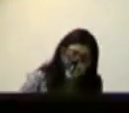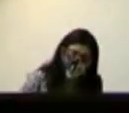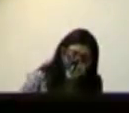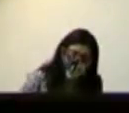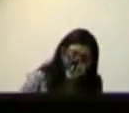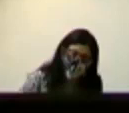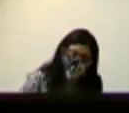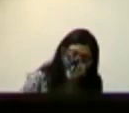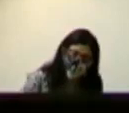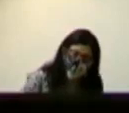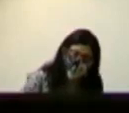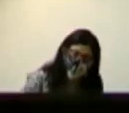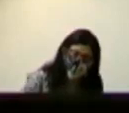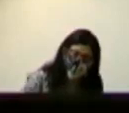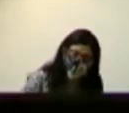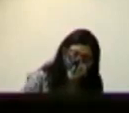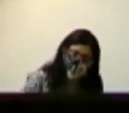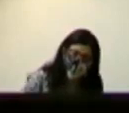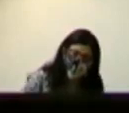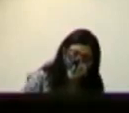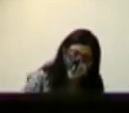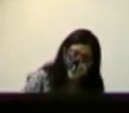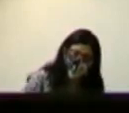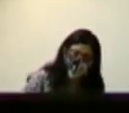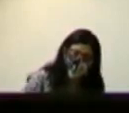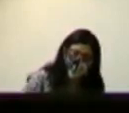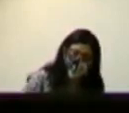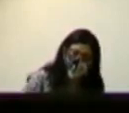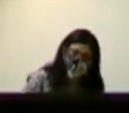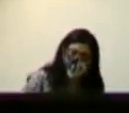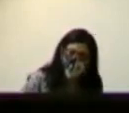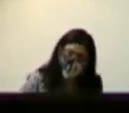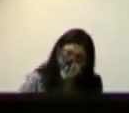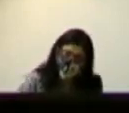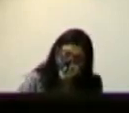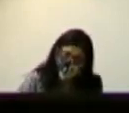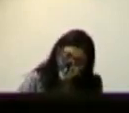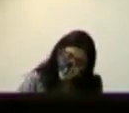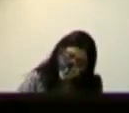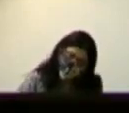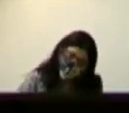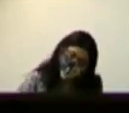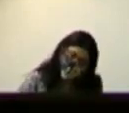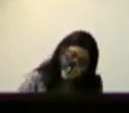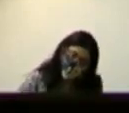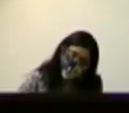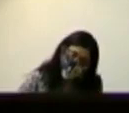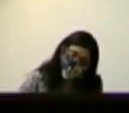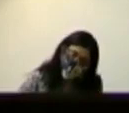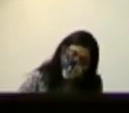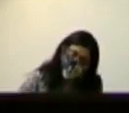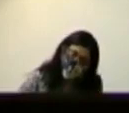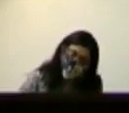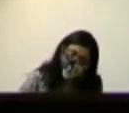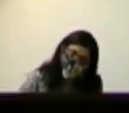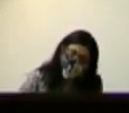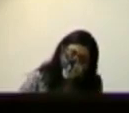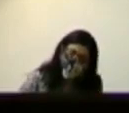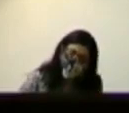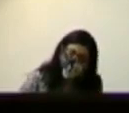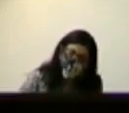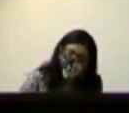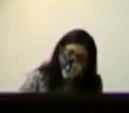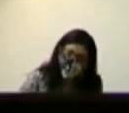el 2017, es básicamente autorizado por la Junta de Supervisión Fiscal. Nosotros no podemos gastar